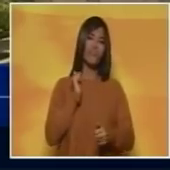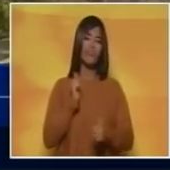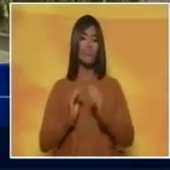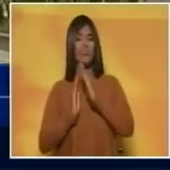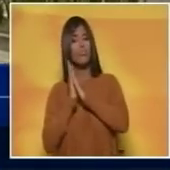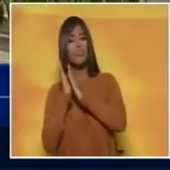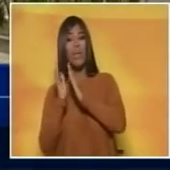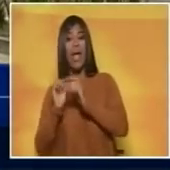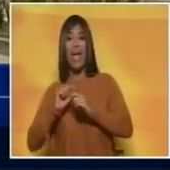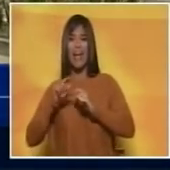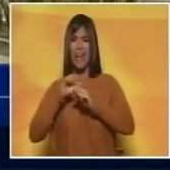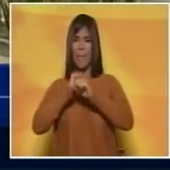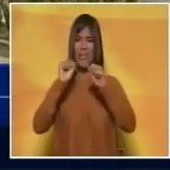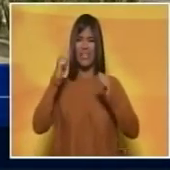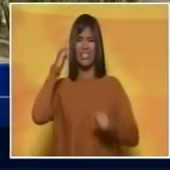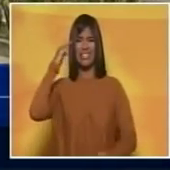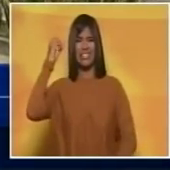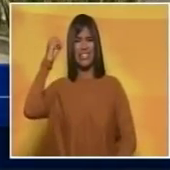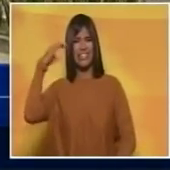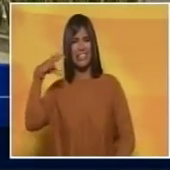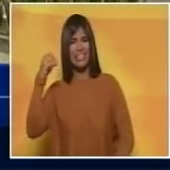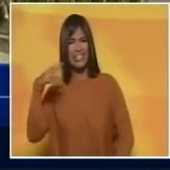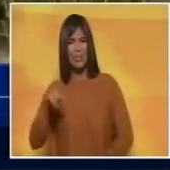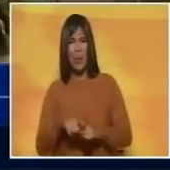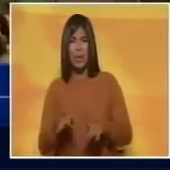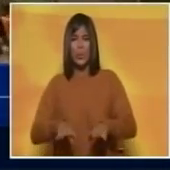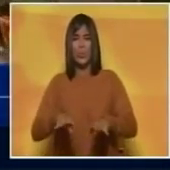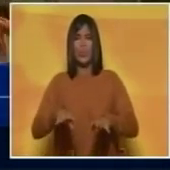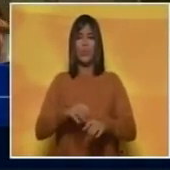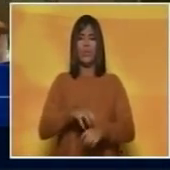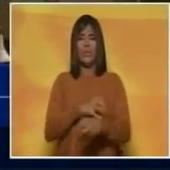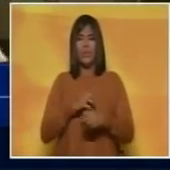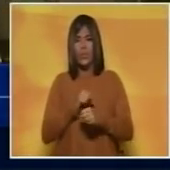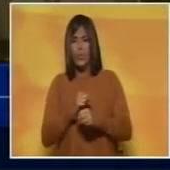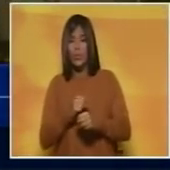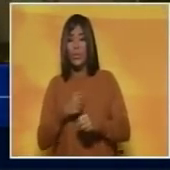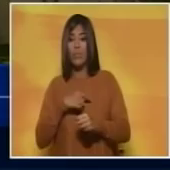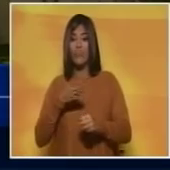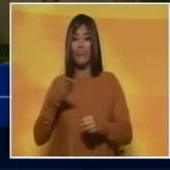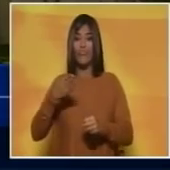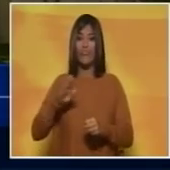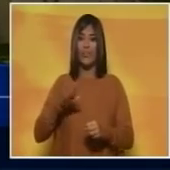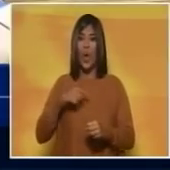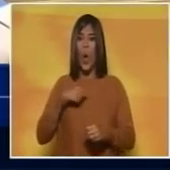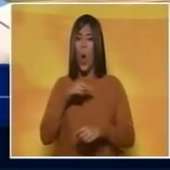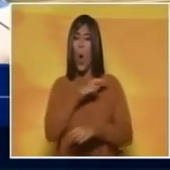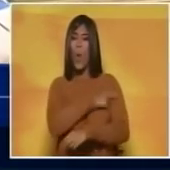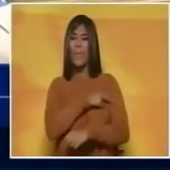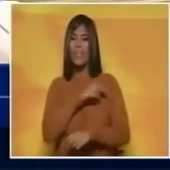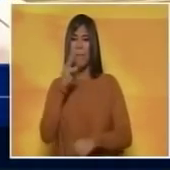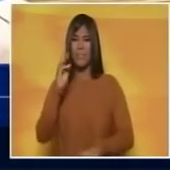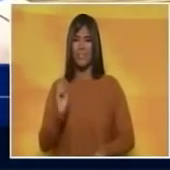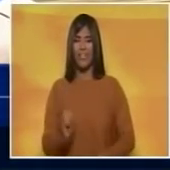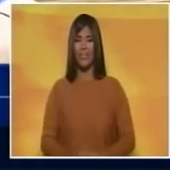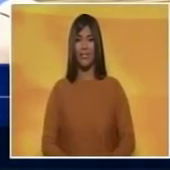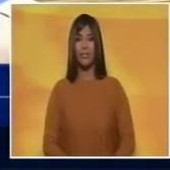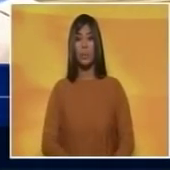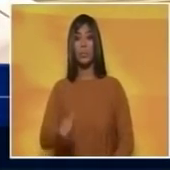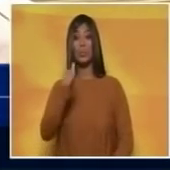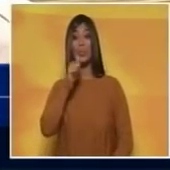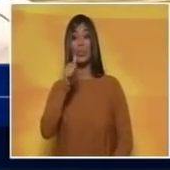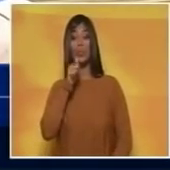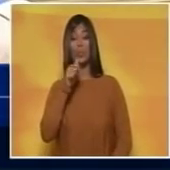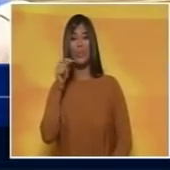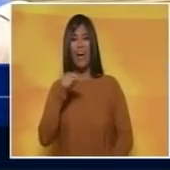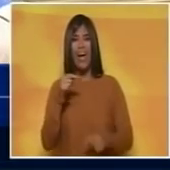presentó fuertes dolores de cabeza y convulsiones. Murió en el hospital del Llanito. Estaban ingiriendo licor y